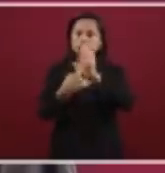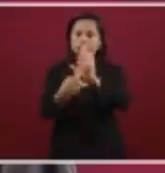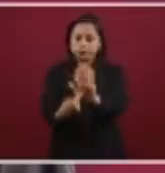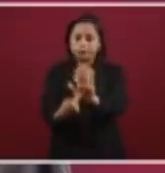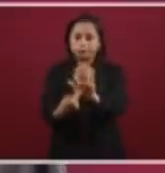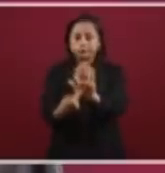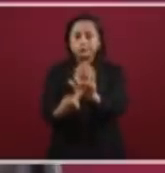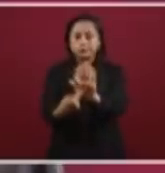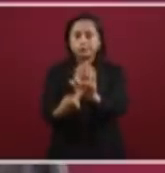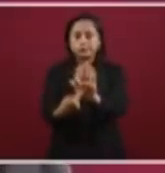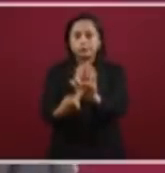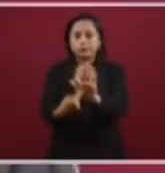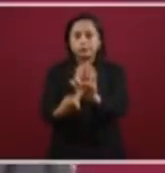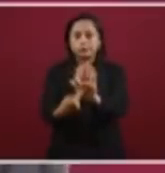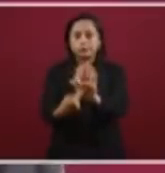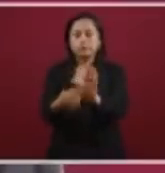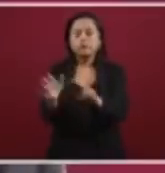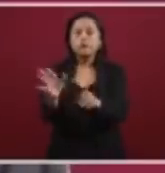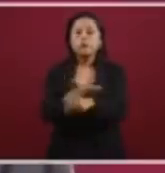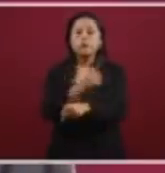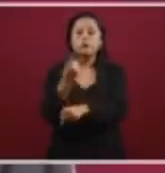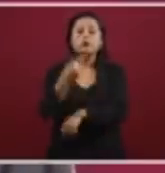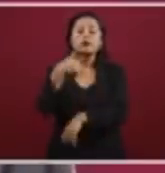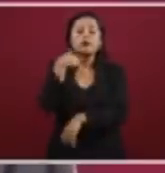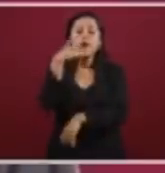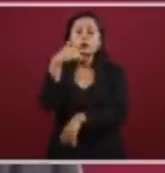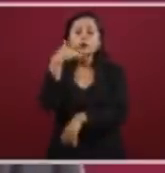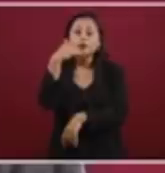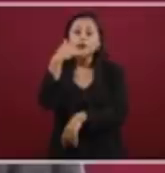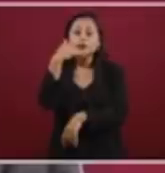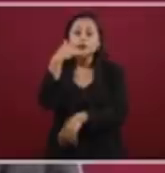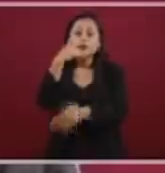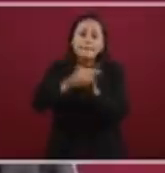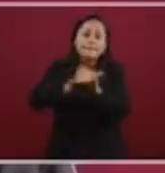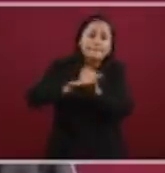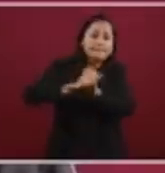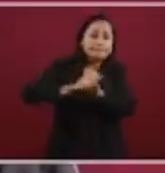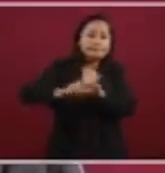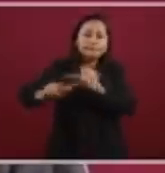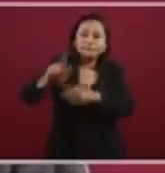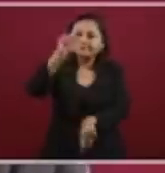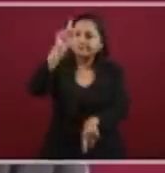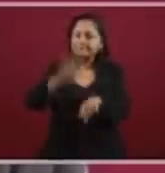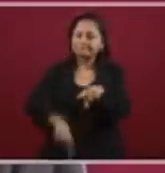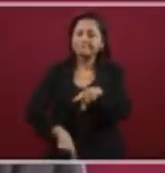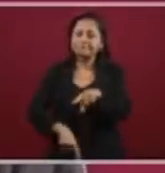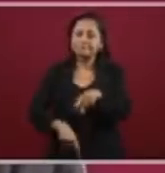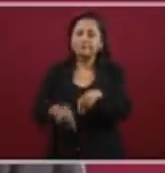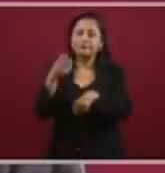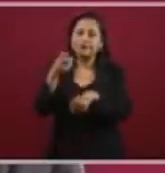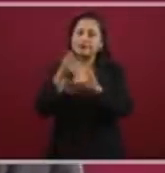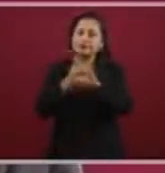vamos a acabar con la corrupción eso nos va a ayudar muchísimo